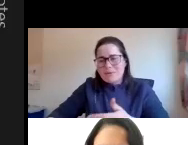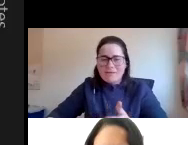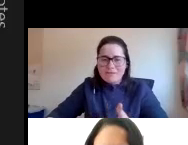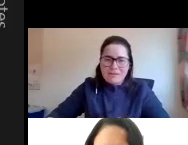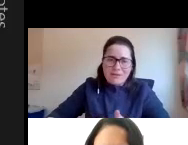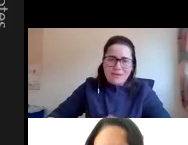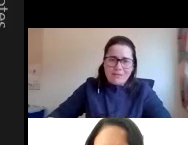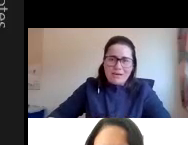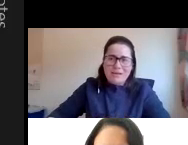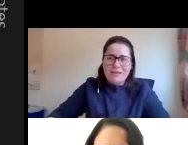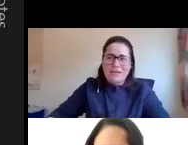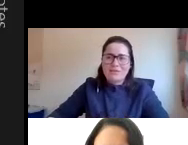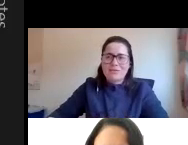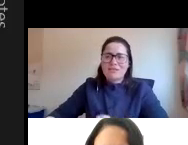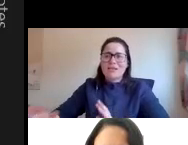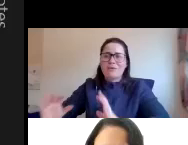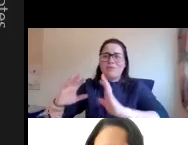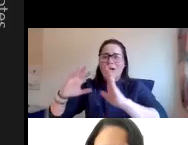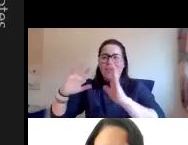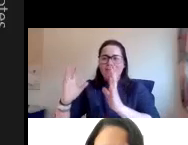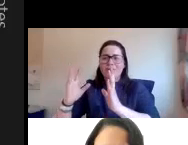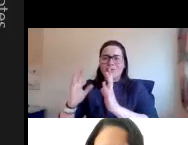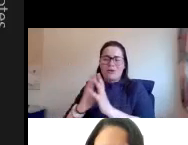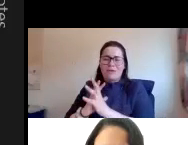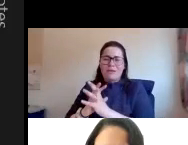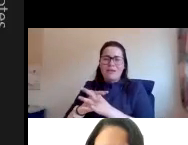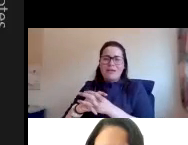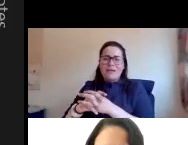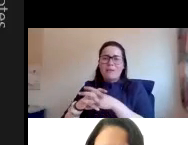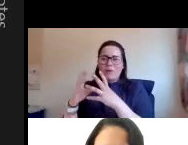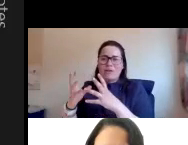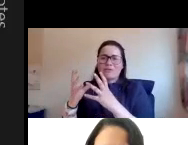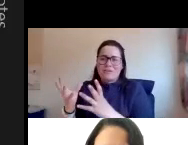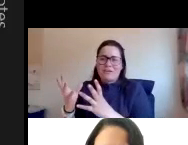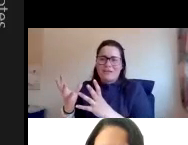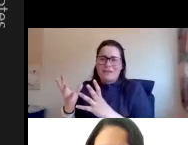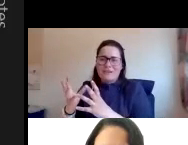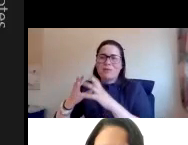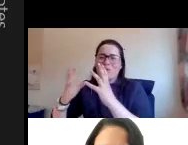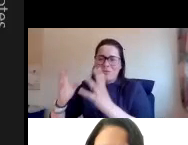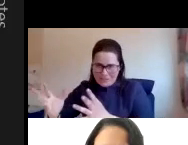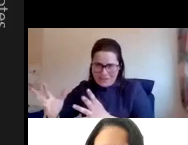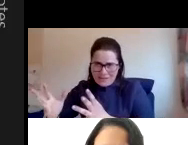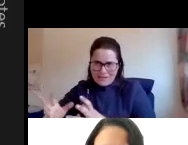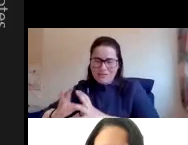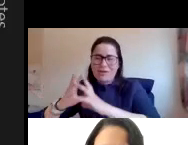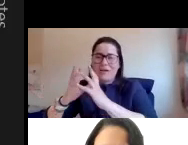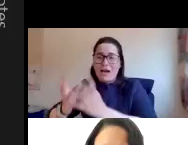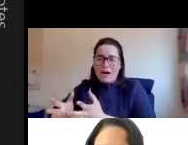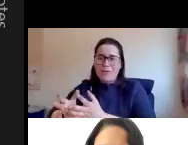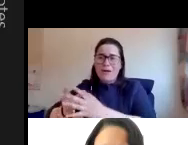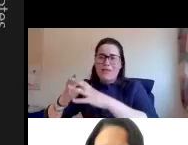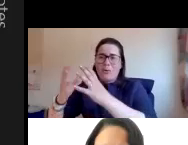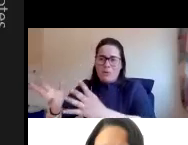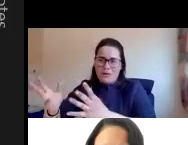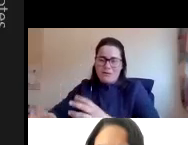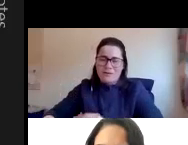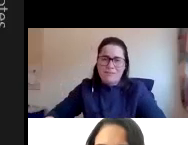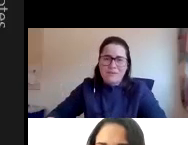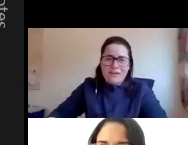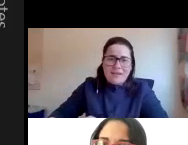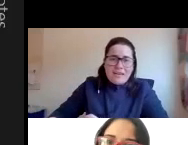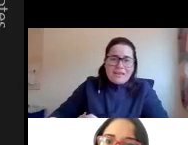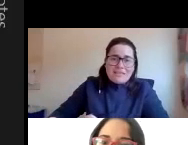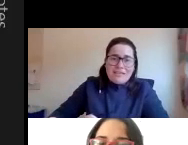o buena, regular y mala, esto es en un parámetro todavía que puede sostener biodiversidad. Es todavía agua de un río,